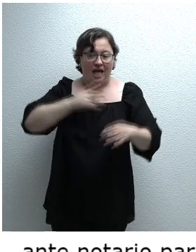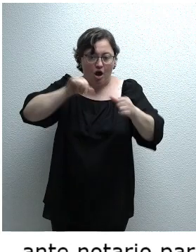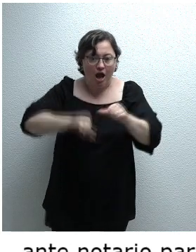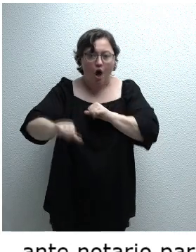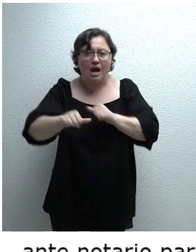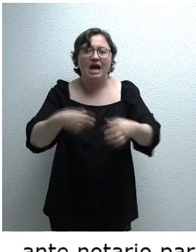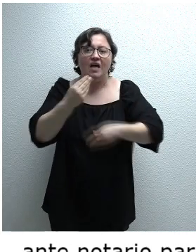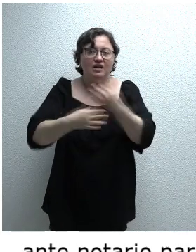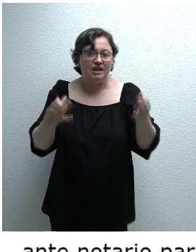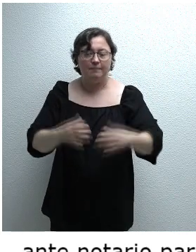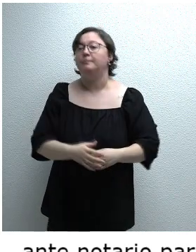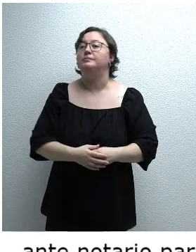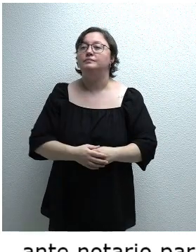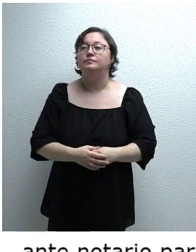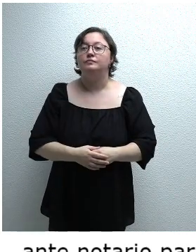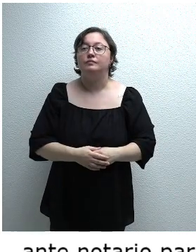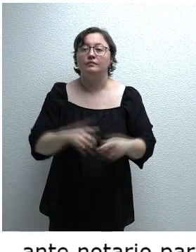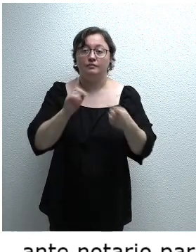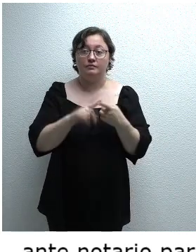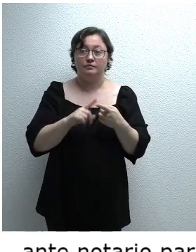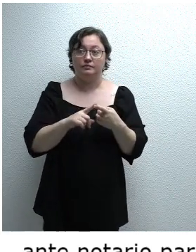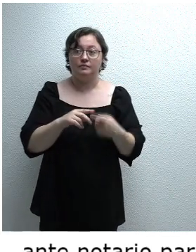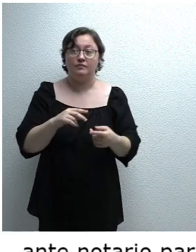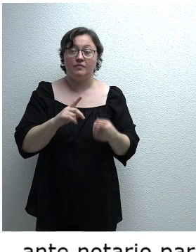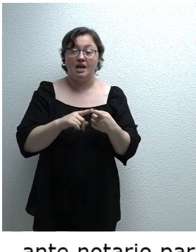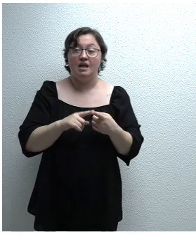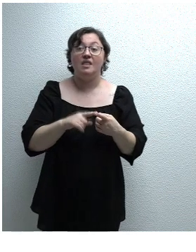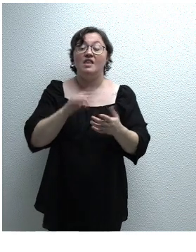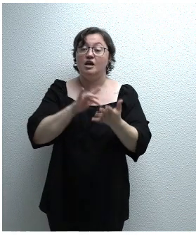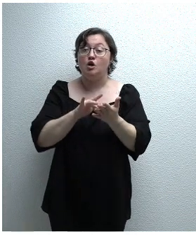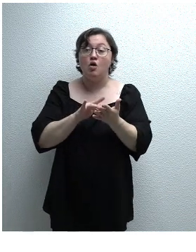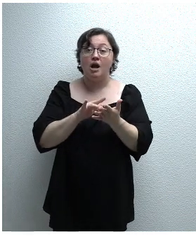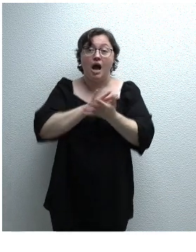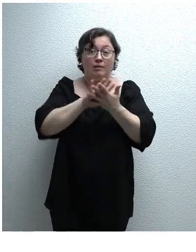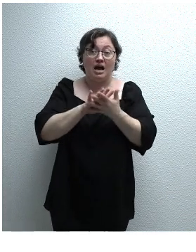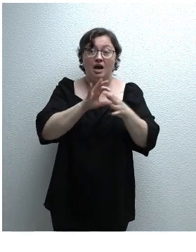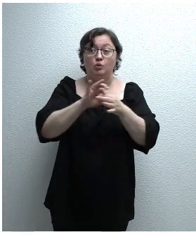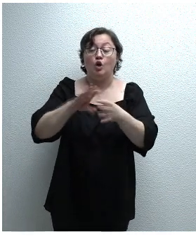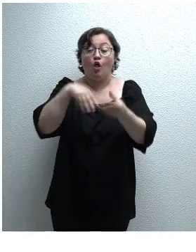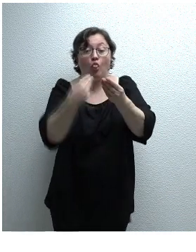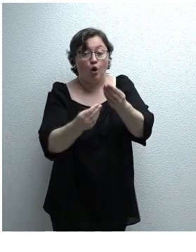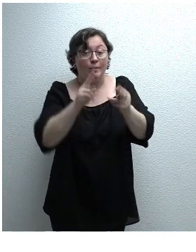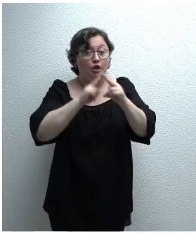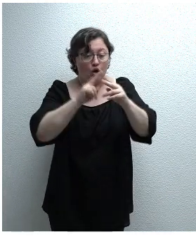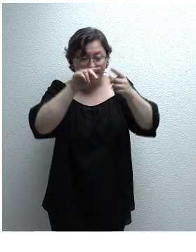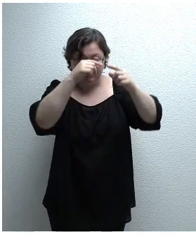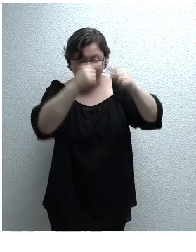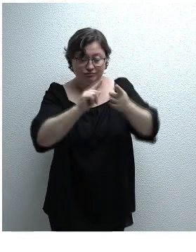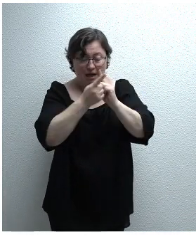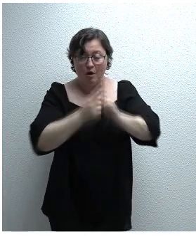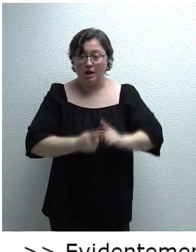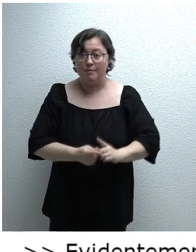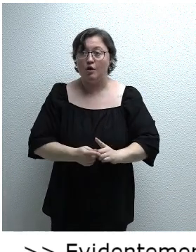de ahora? Pues evidentemente Bueno, van a tener que cambiar la relación de documentos a presentar, porque